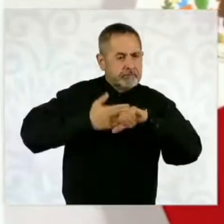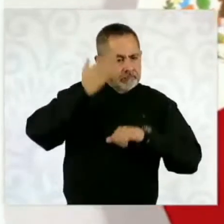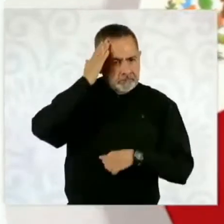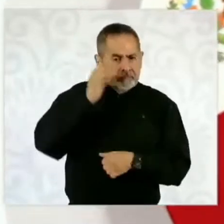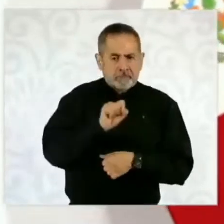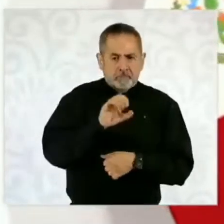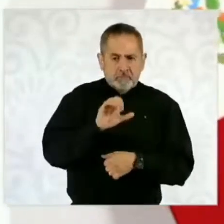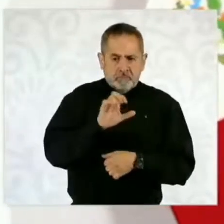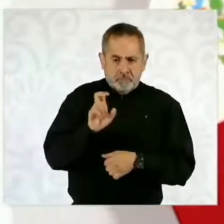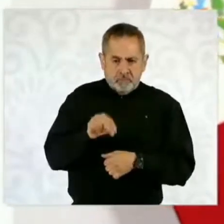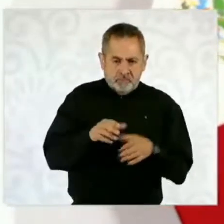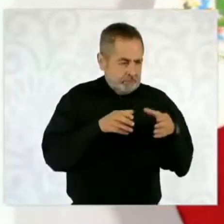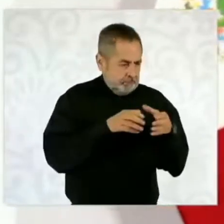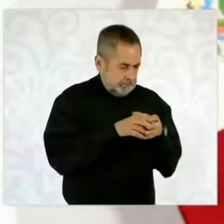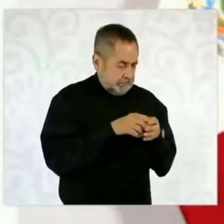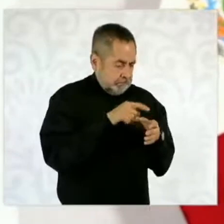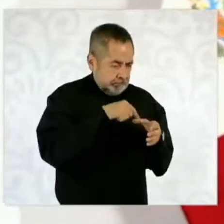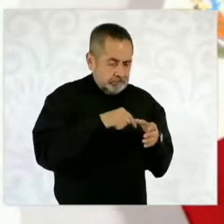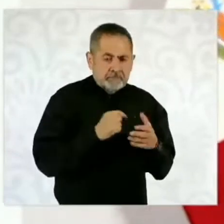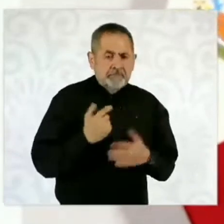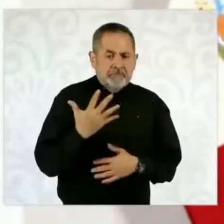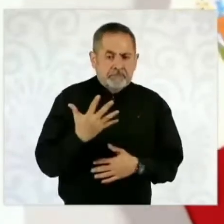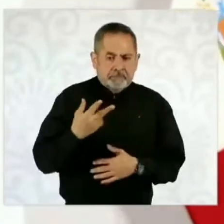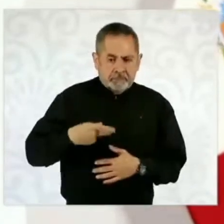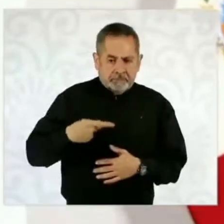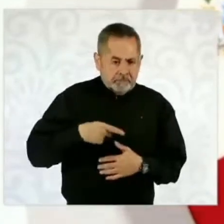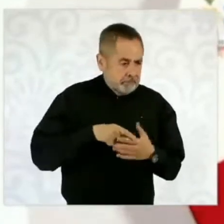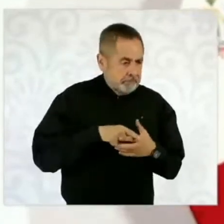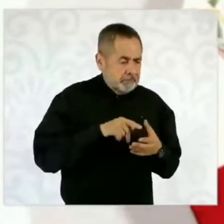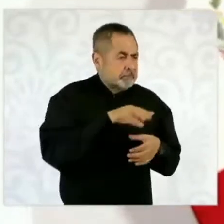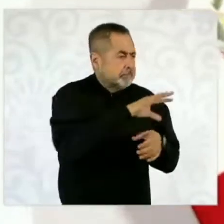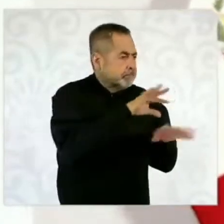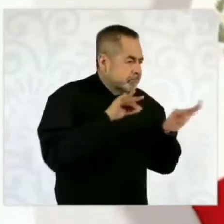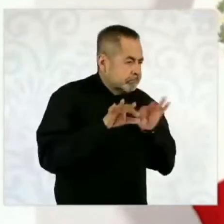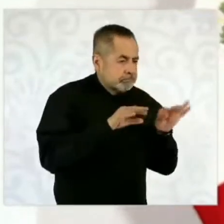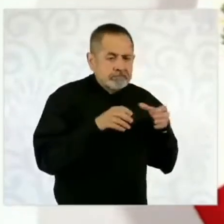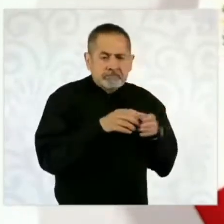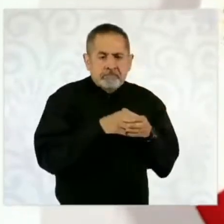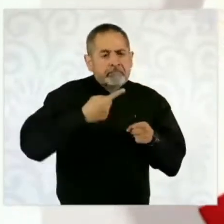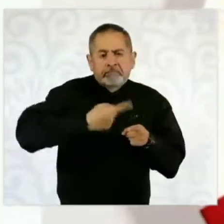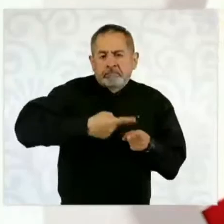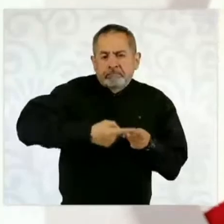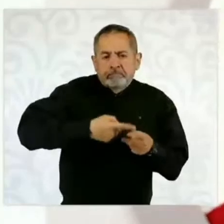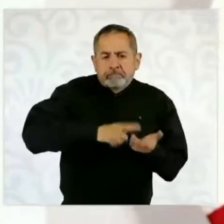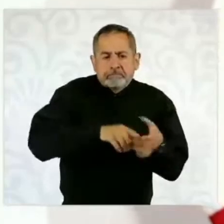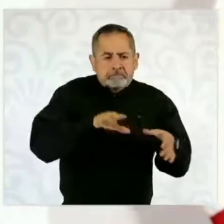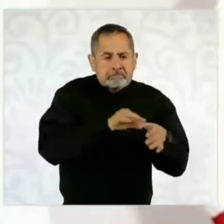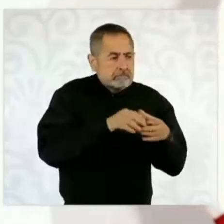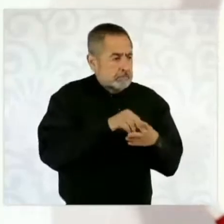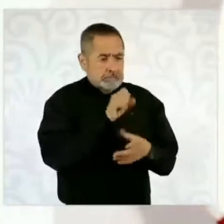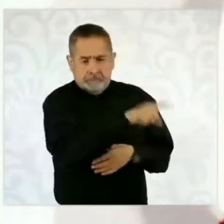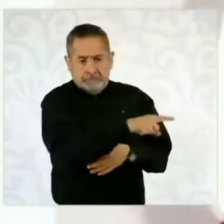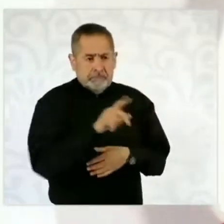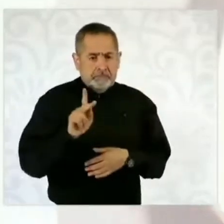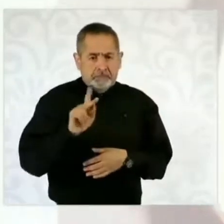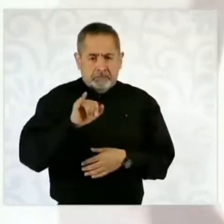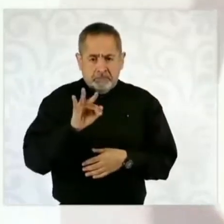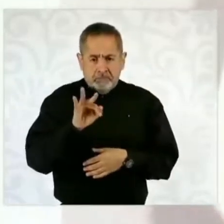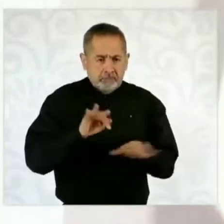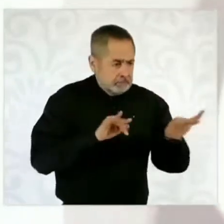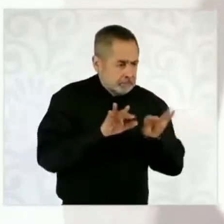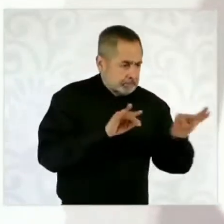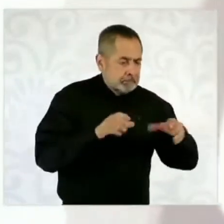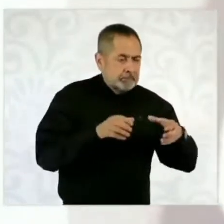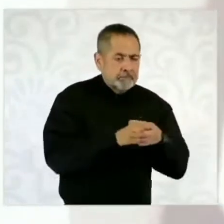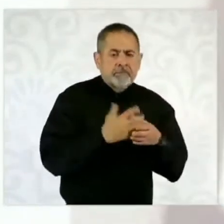Justicia de la Nación. 5 personas que son seleccionadas por el Poder Judicial.